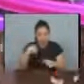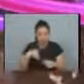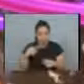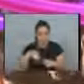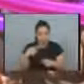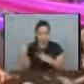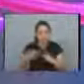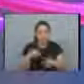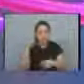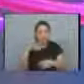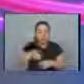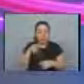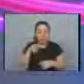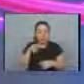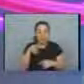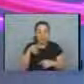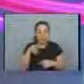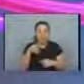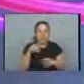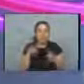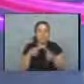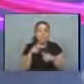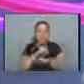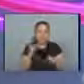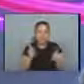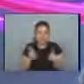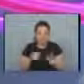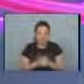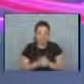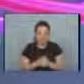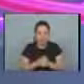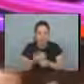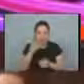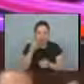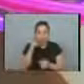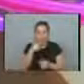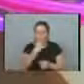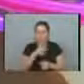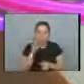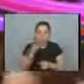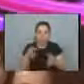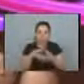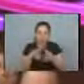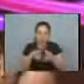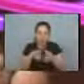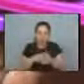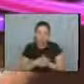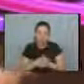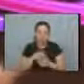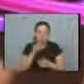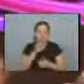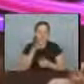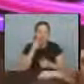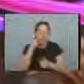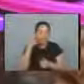Hugo. Ha venido esta gente amiga de Perú, figuras ahí de Perú, no sé si los conoce, ¿los conoce? Mirá. ¿Dónde está? La Tigresa del